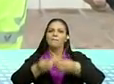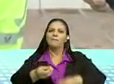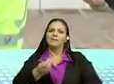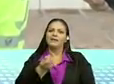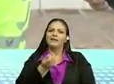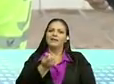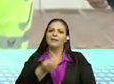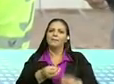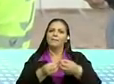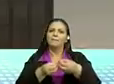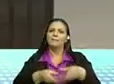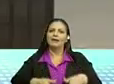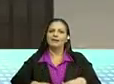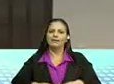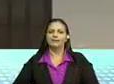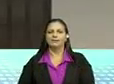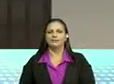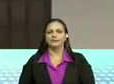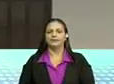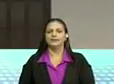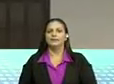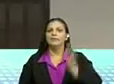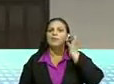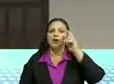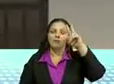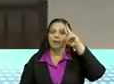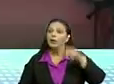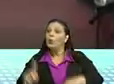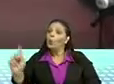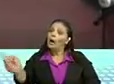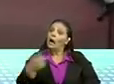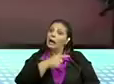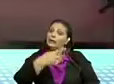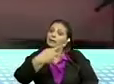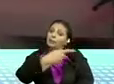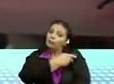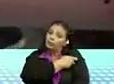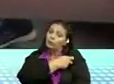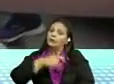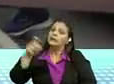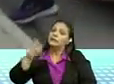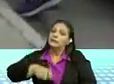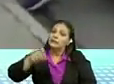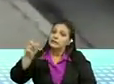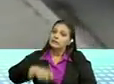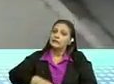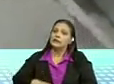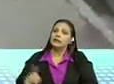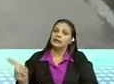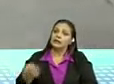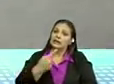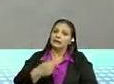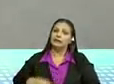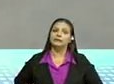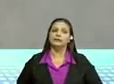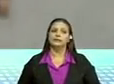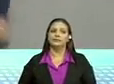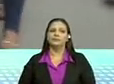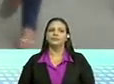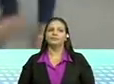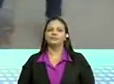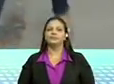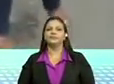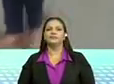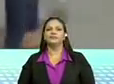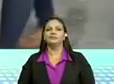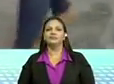Los mandan a vacunar, chiquilín, ya te vacunaste contra el desempleo. Tienes que vacunarte. Aquí mi amigo Jefferson dice que tiene